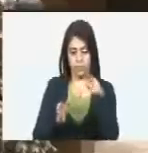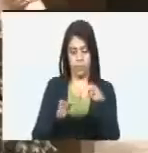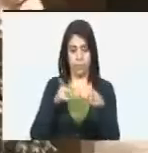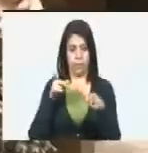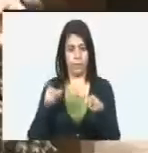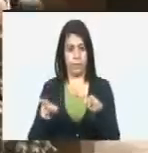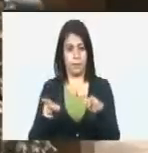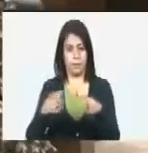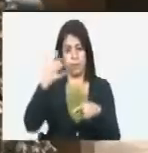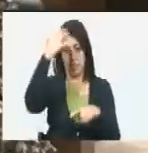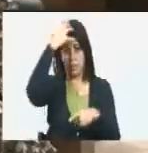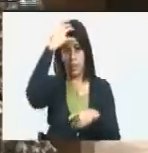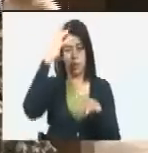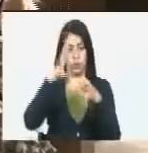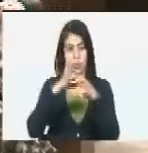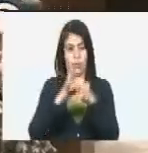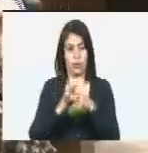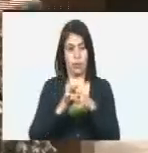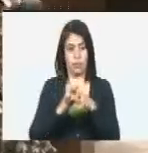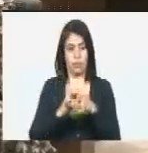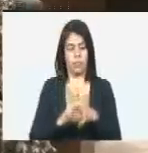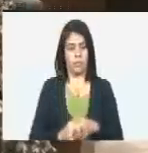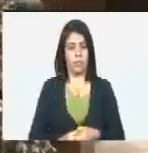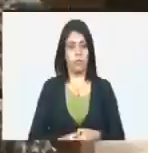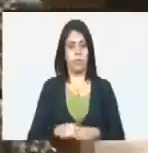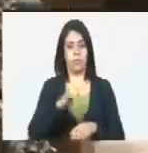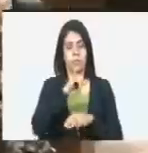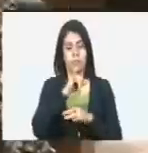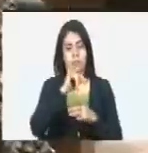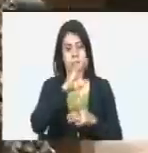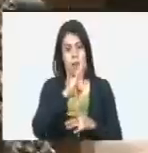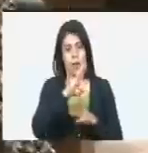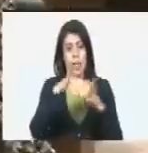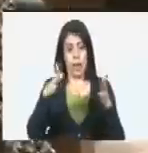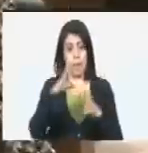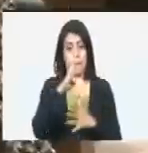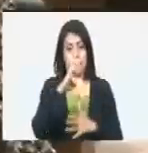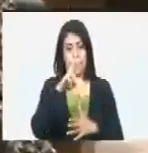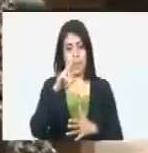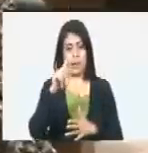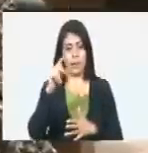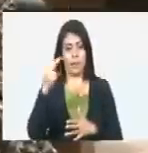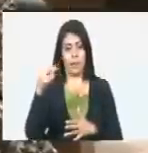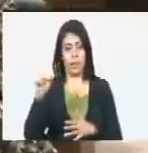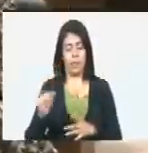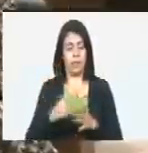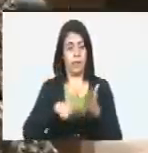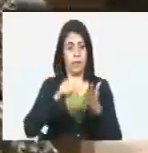Reino Unido, Gran Bretaña, firma el laudo de París de